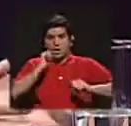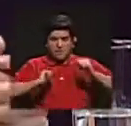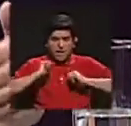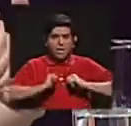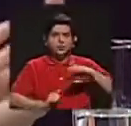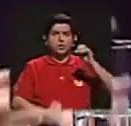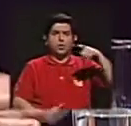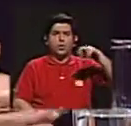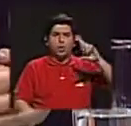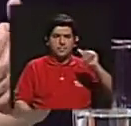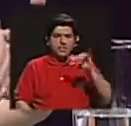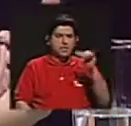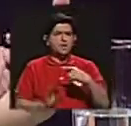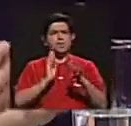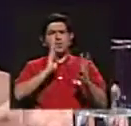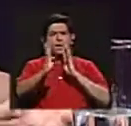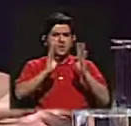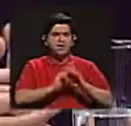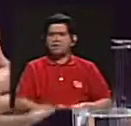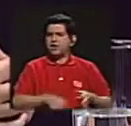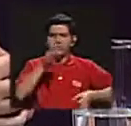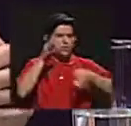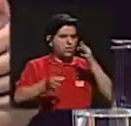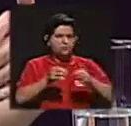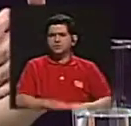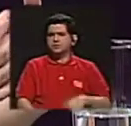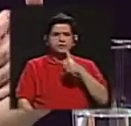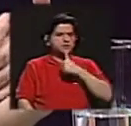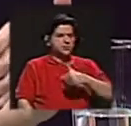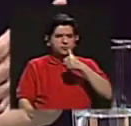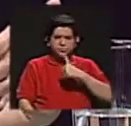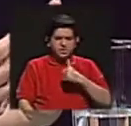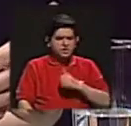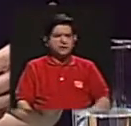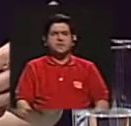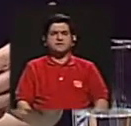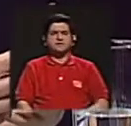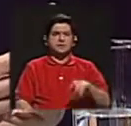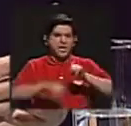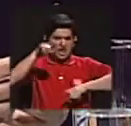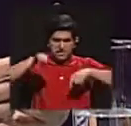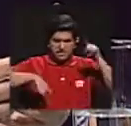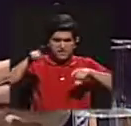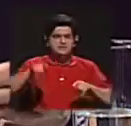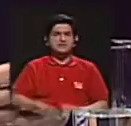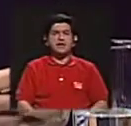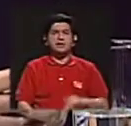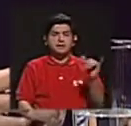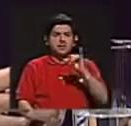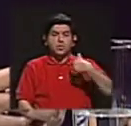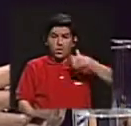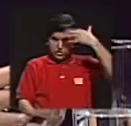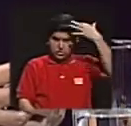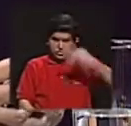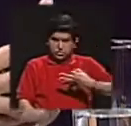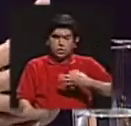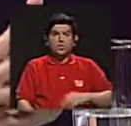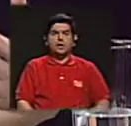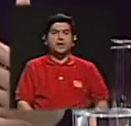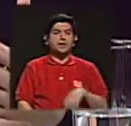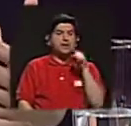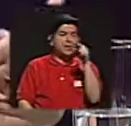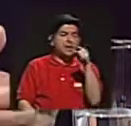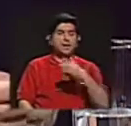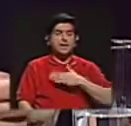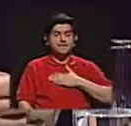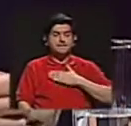de la injusticia, de la intolerancia, de la falta de respeto a la diversidad, y creo que es,